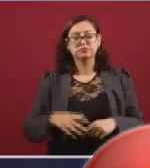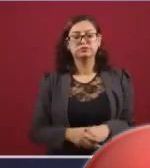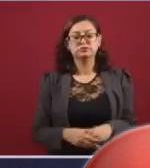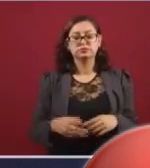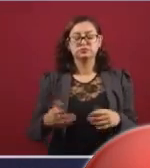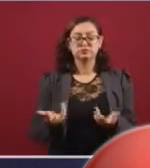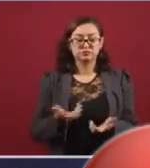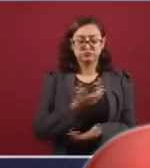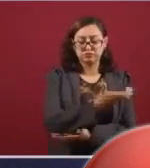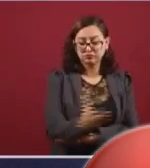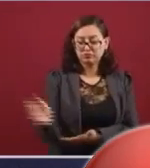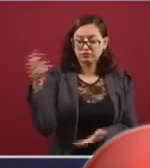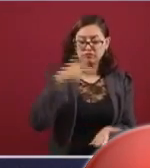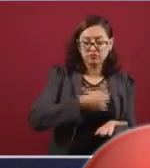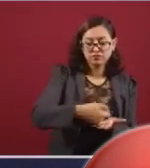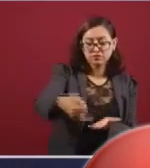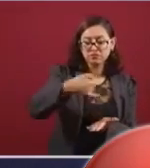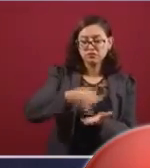sembradores,